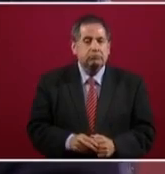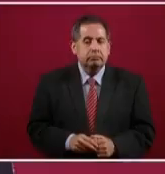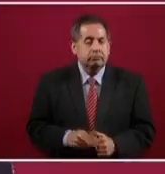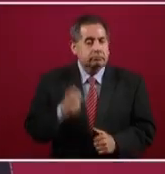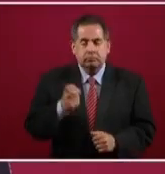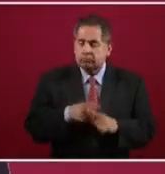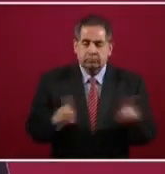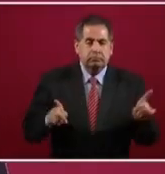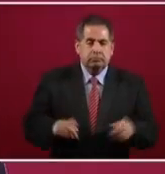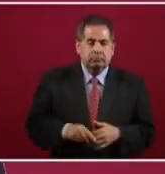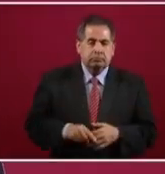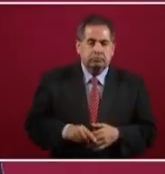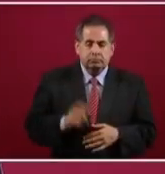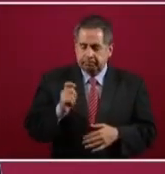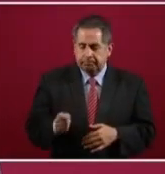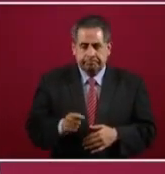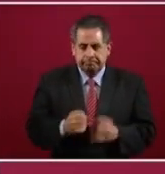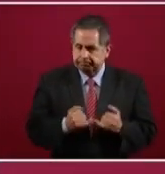Esa es la diferencia.